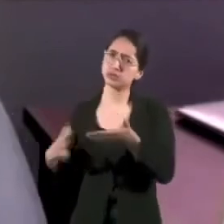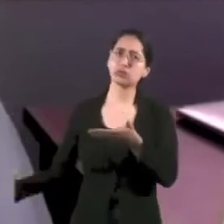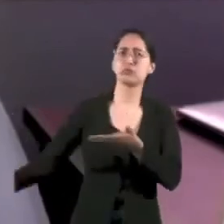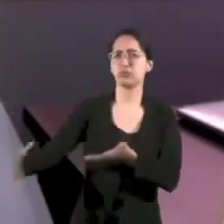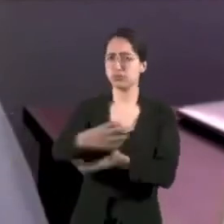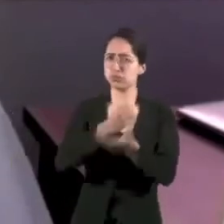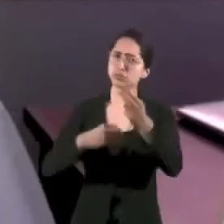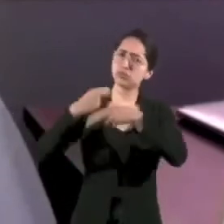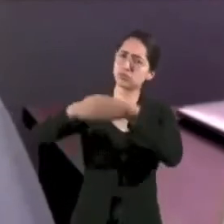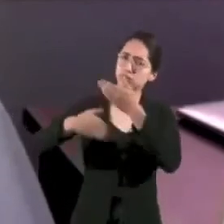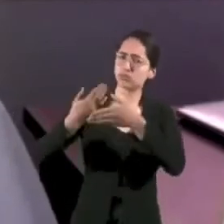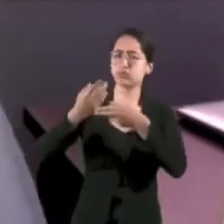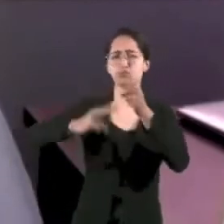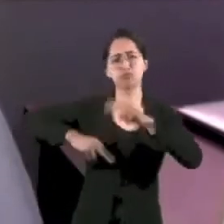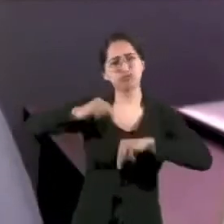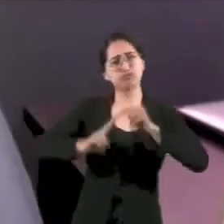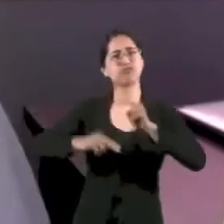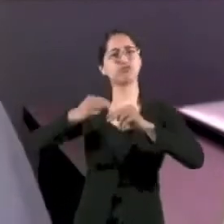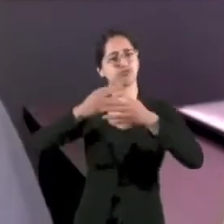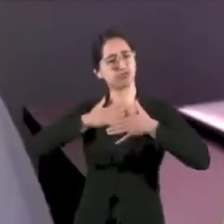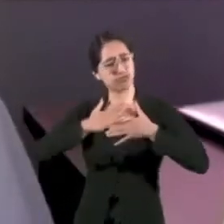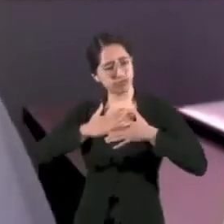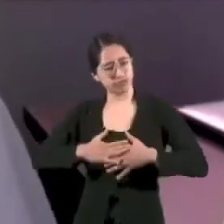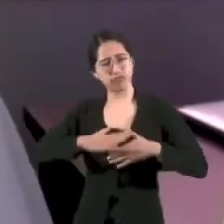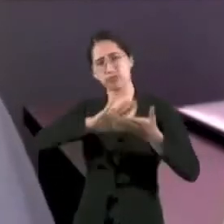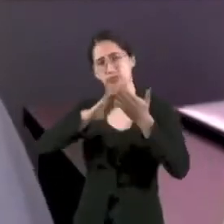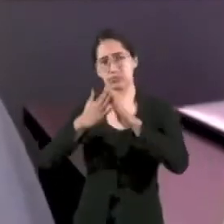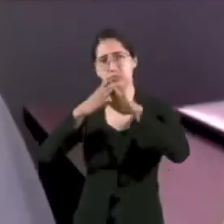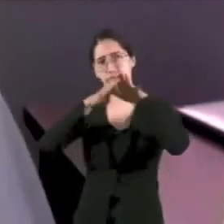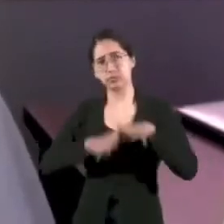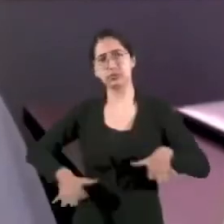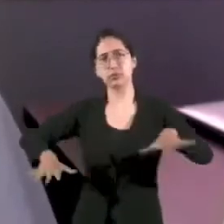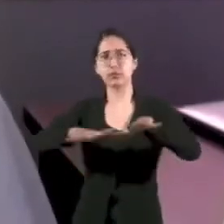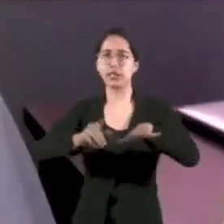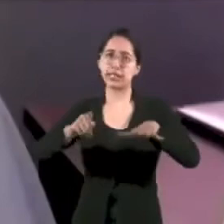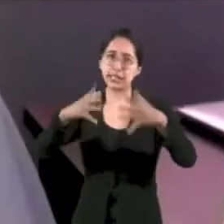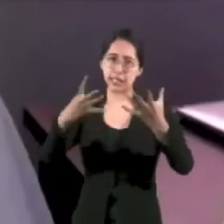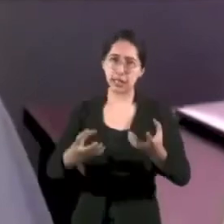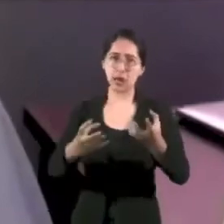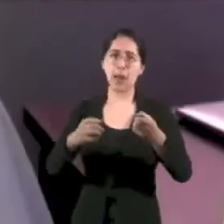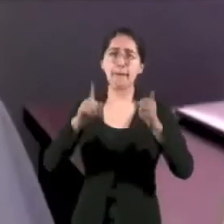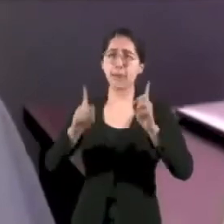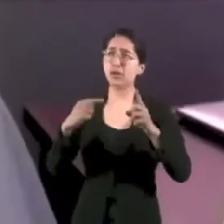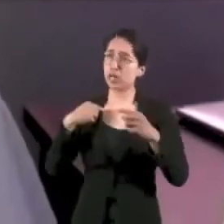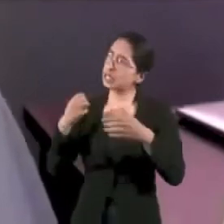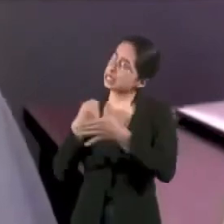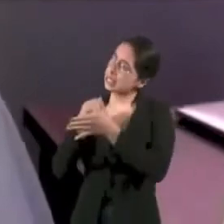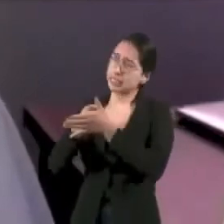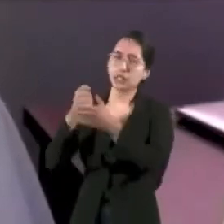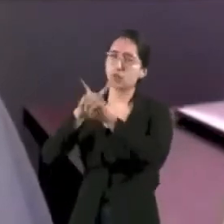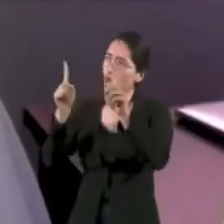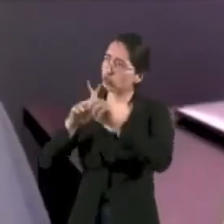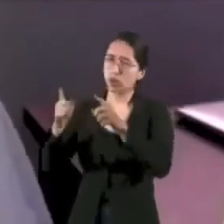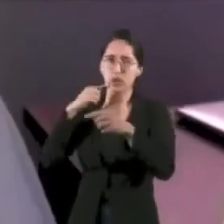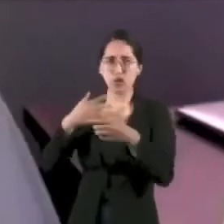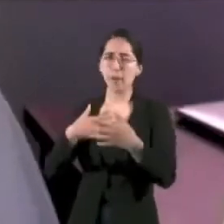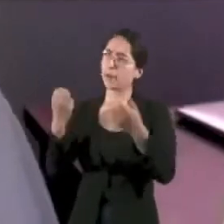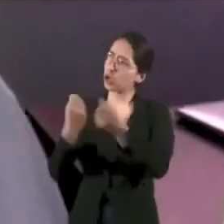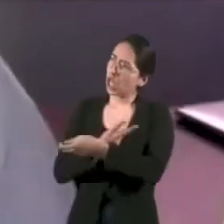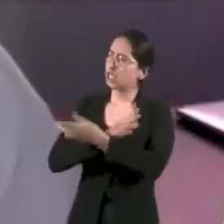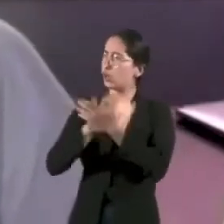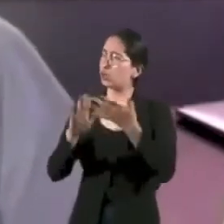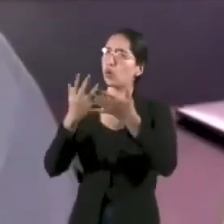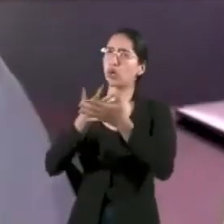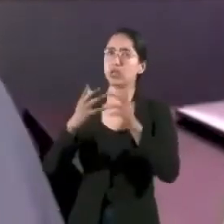construcción de comunidad en paz, y a pesar de todo eso fueron bombardeados estas familias campesinas con